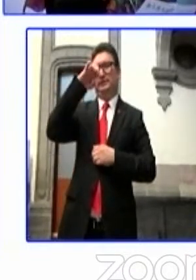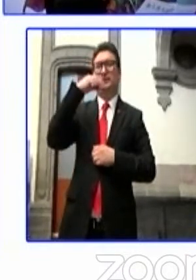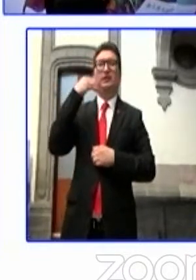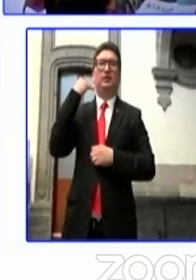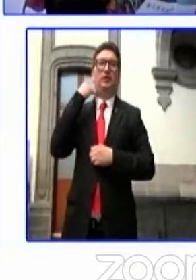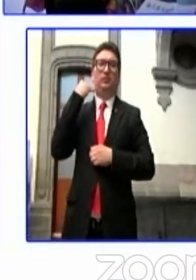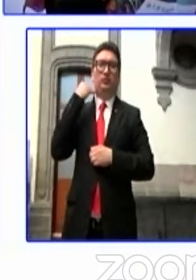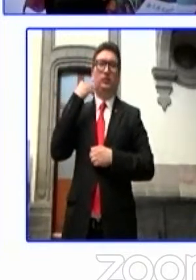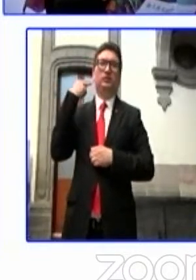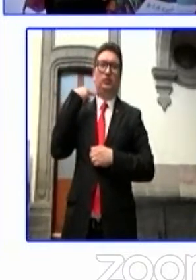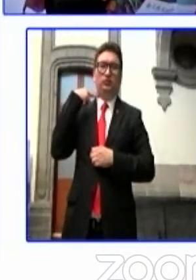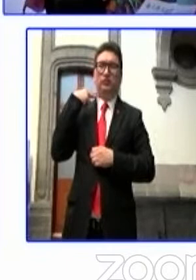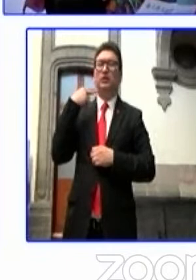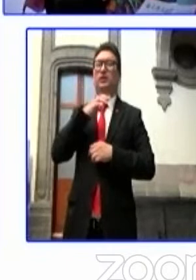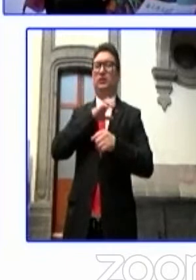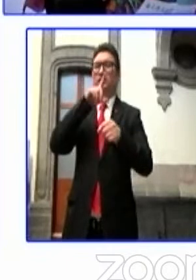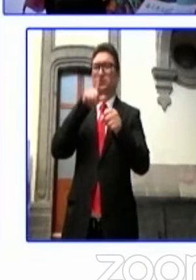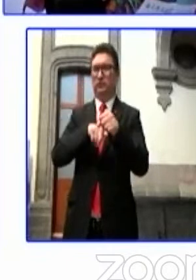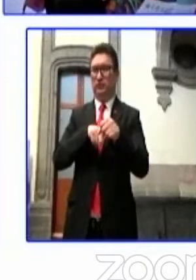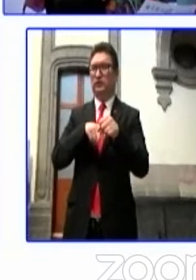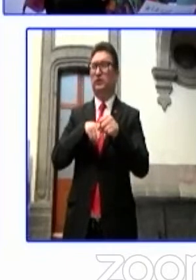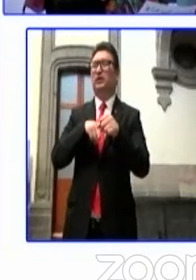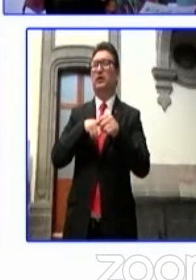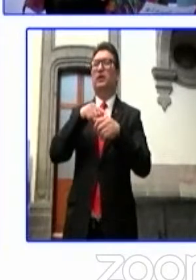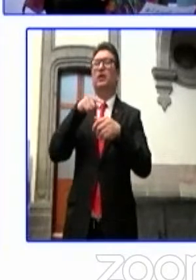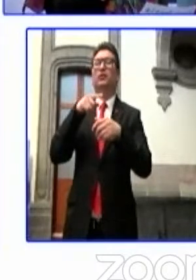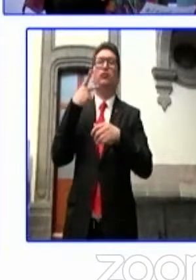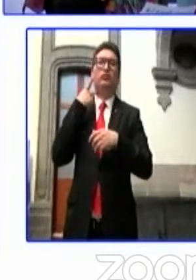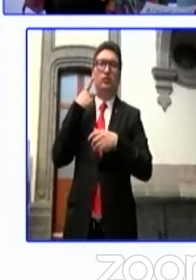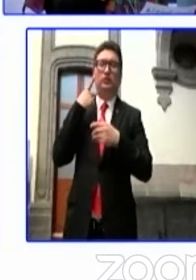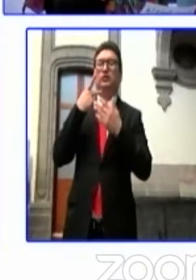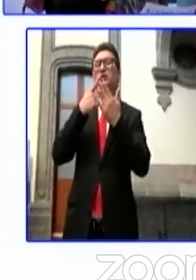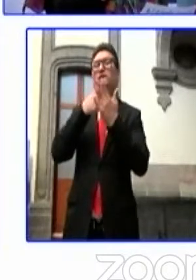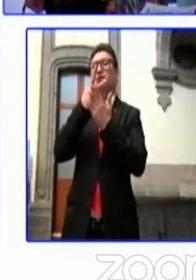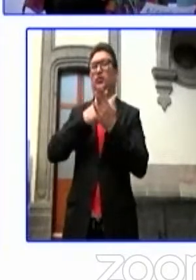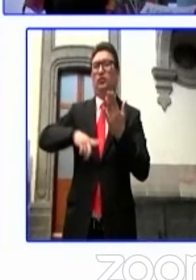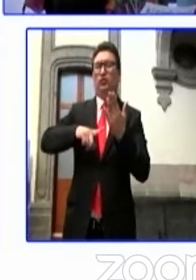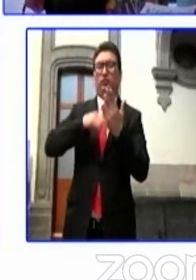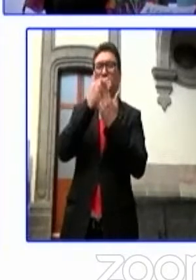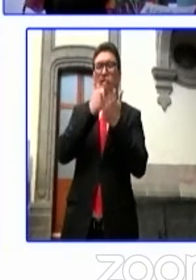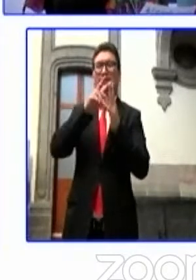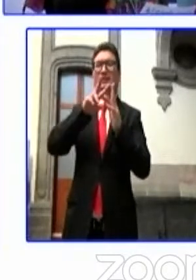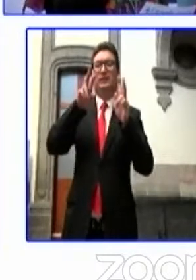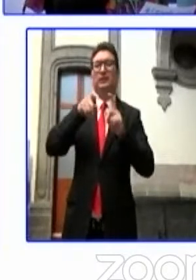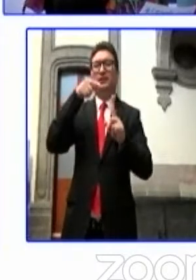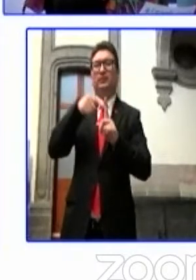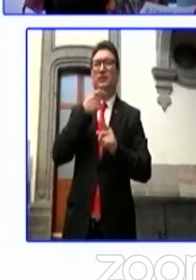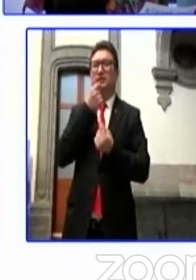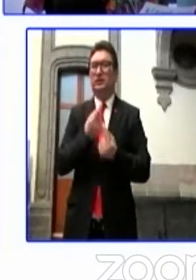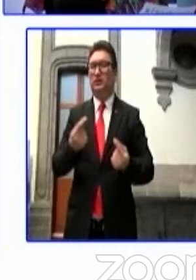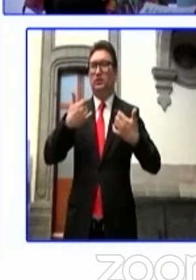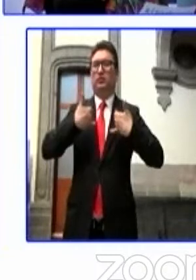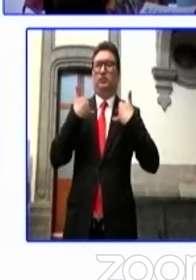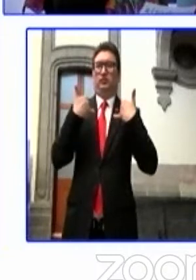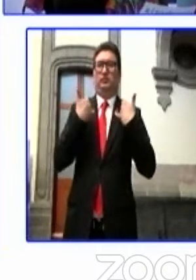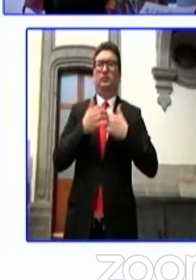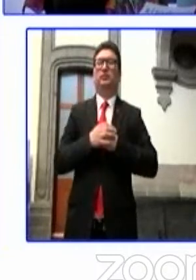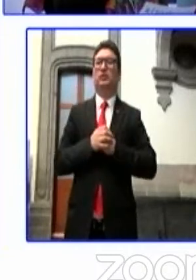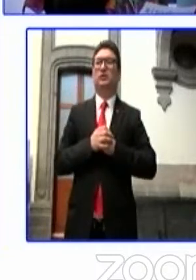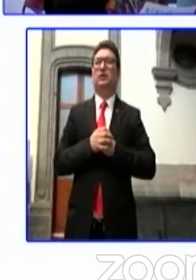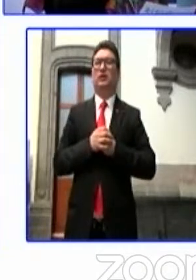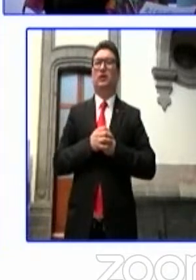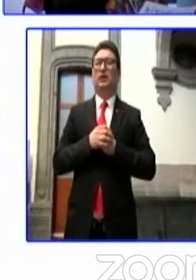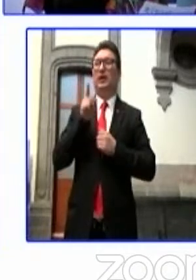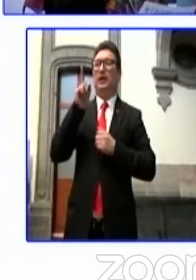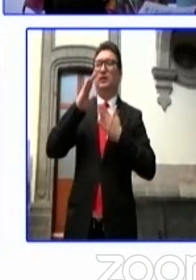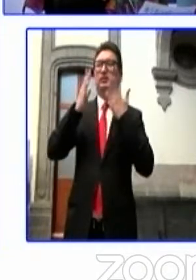notaría especialista en políticas públicas con énfasis en niñez y adolescencia, por la